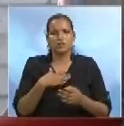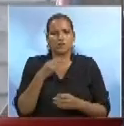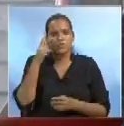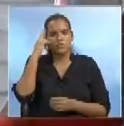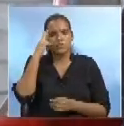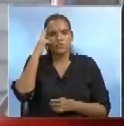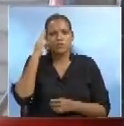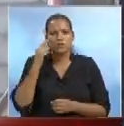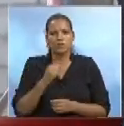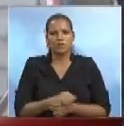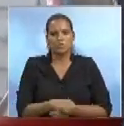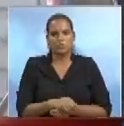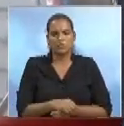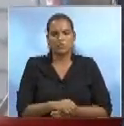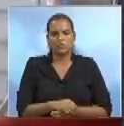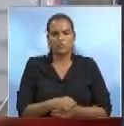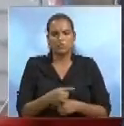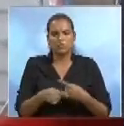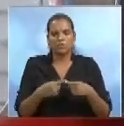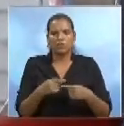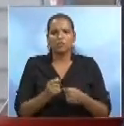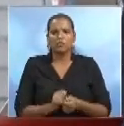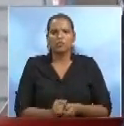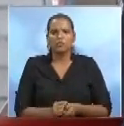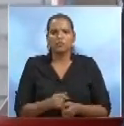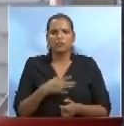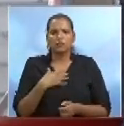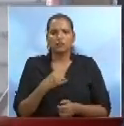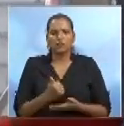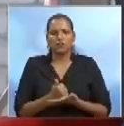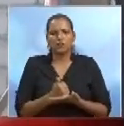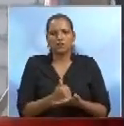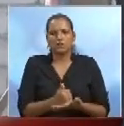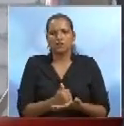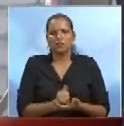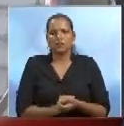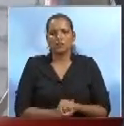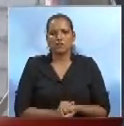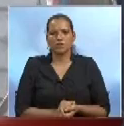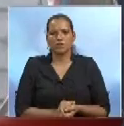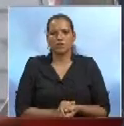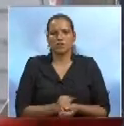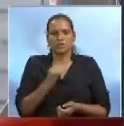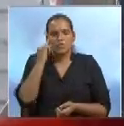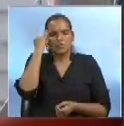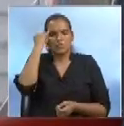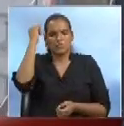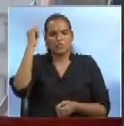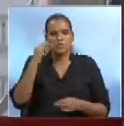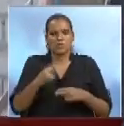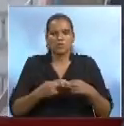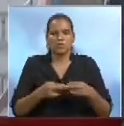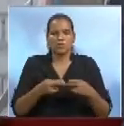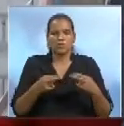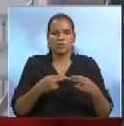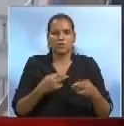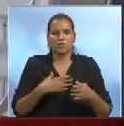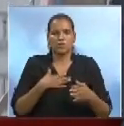de cuando aún estábamos, yo ayudé, colaboré con ideas a la